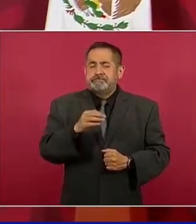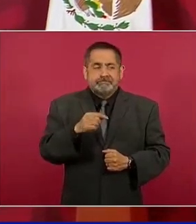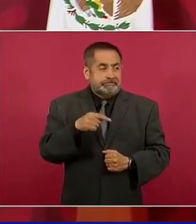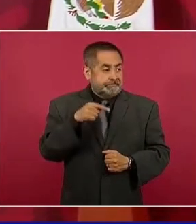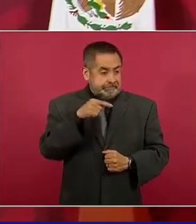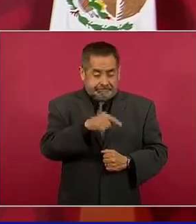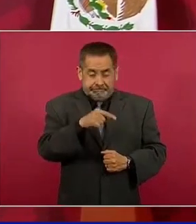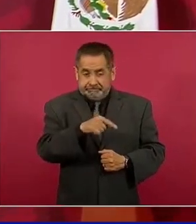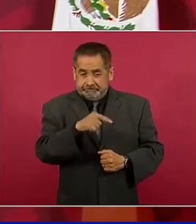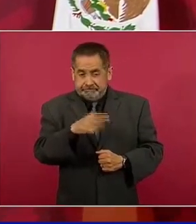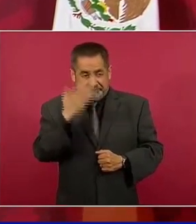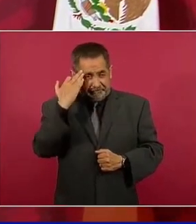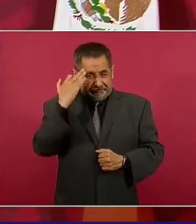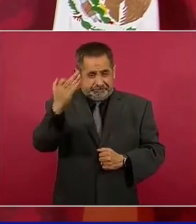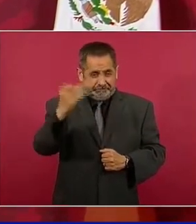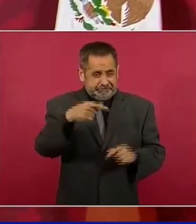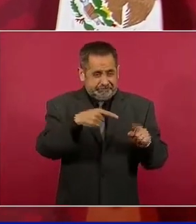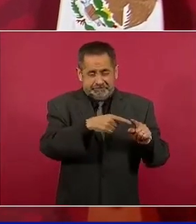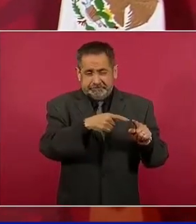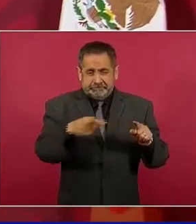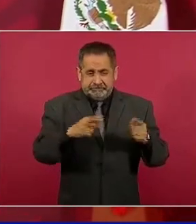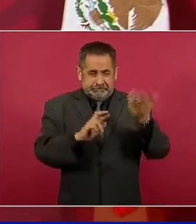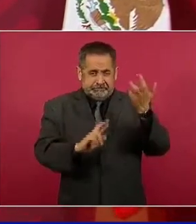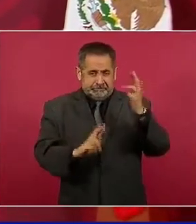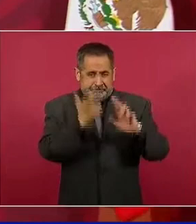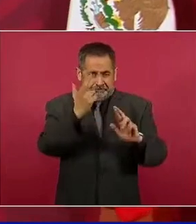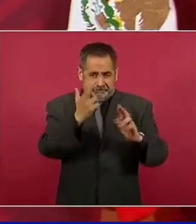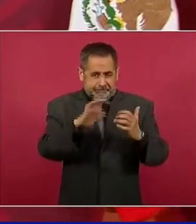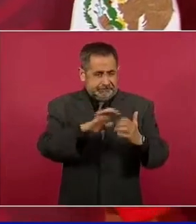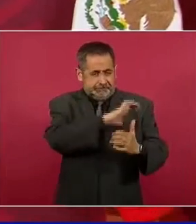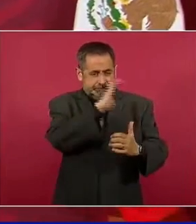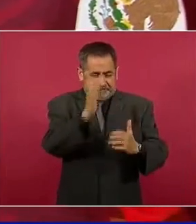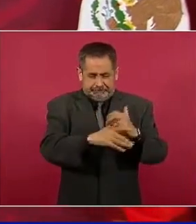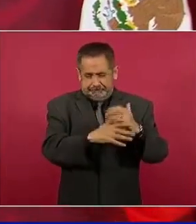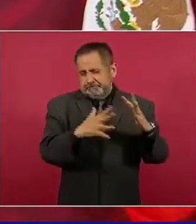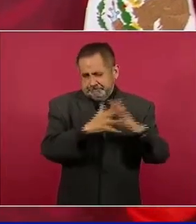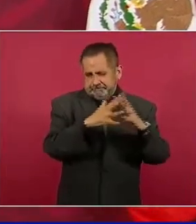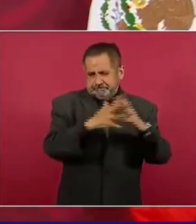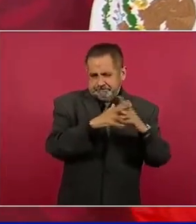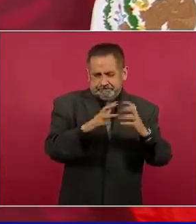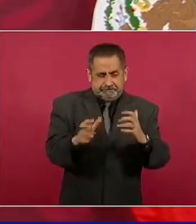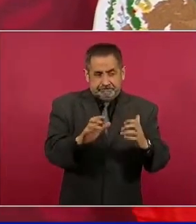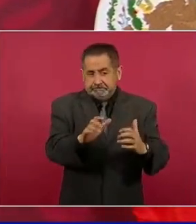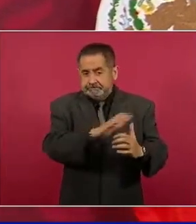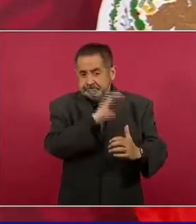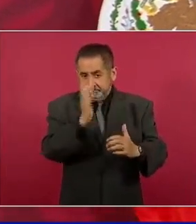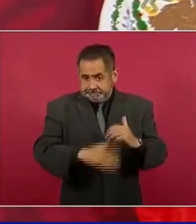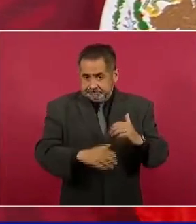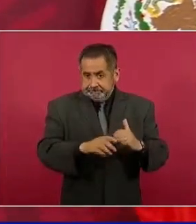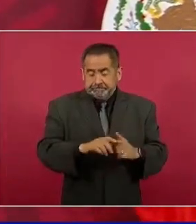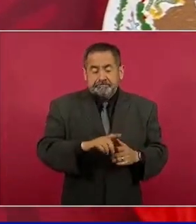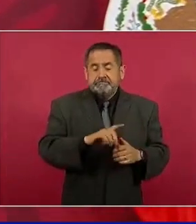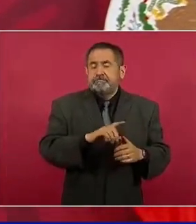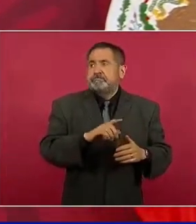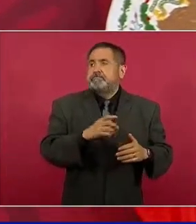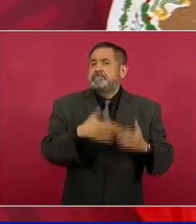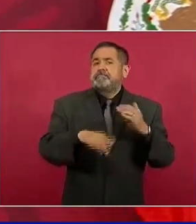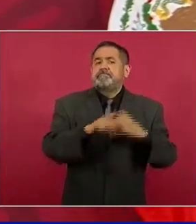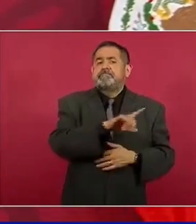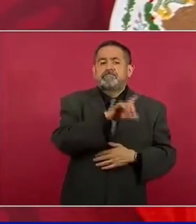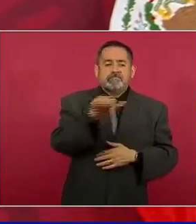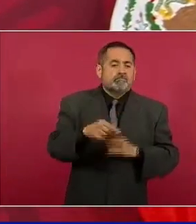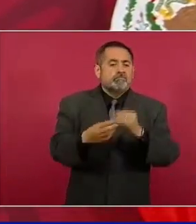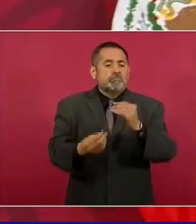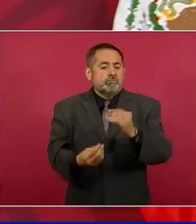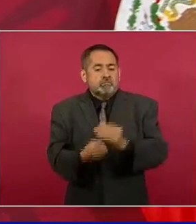posteriores a la Revolución Armada se constituye un partido